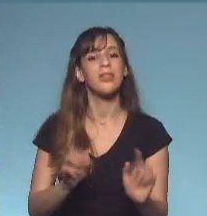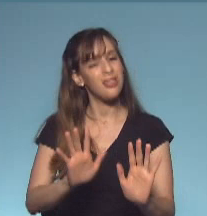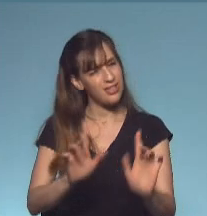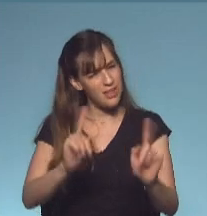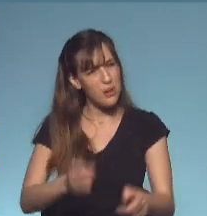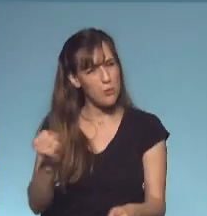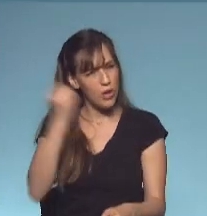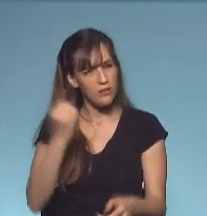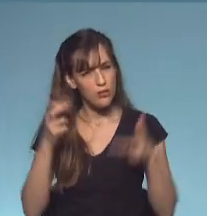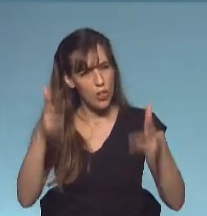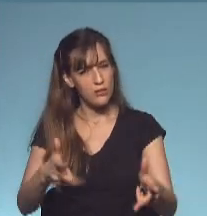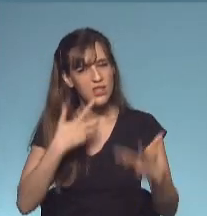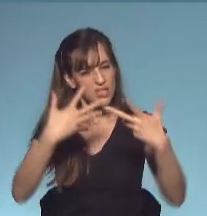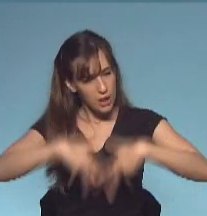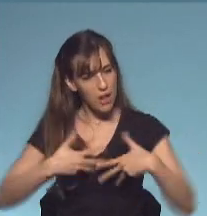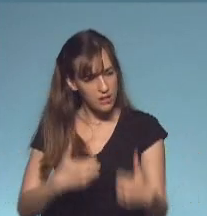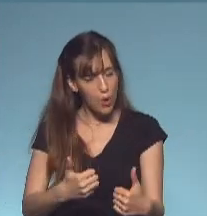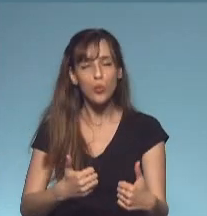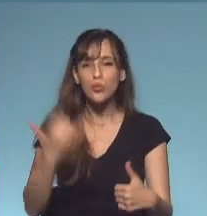decirlo porque tenemos vacunados